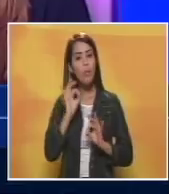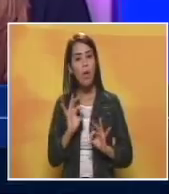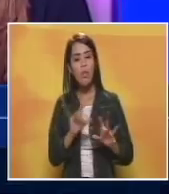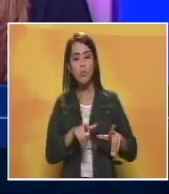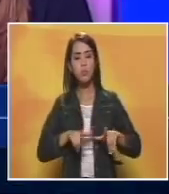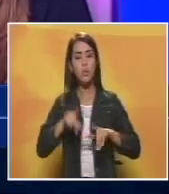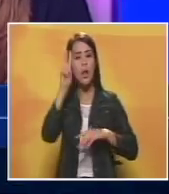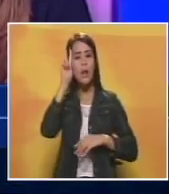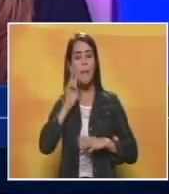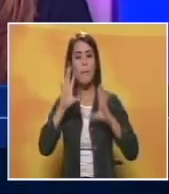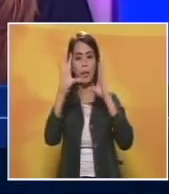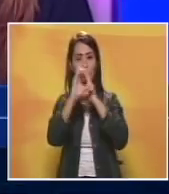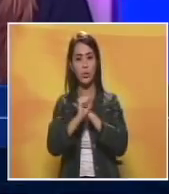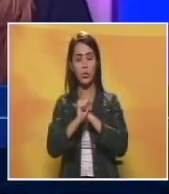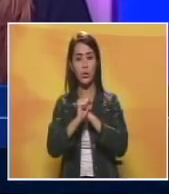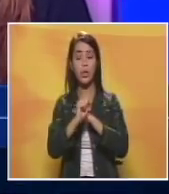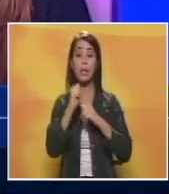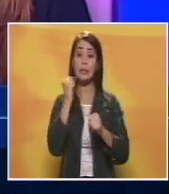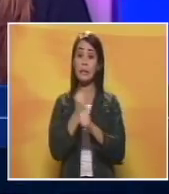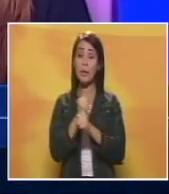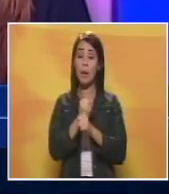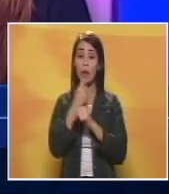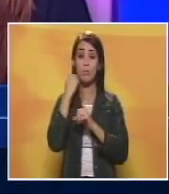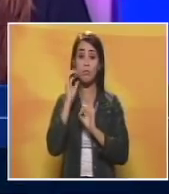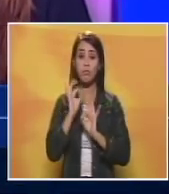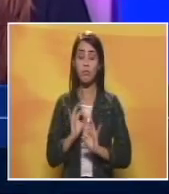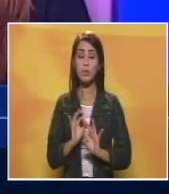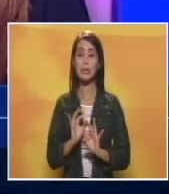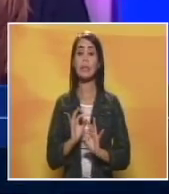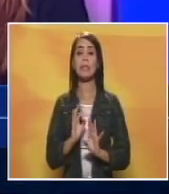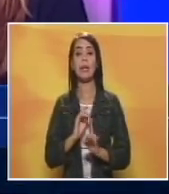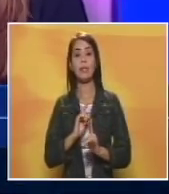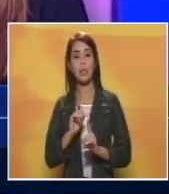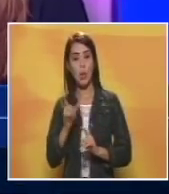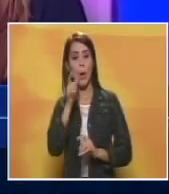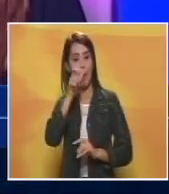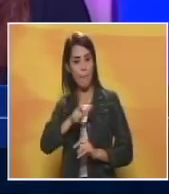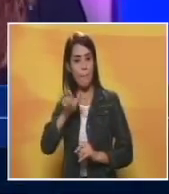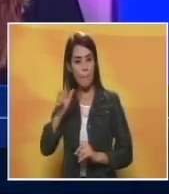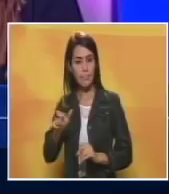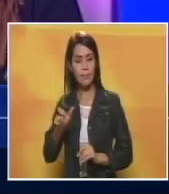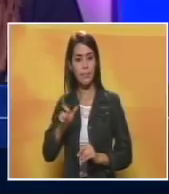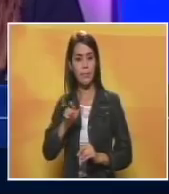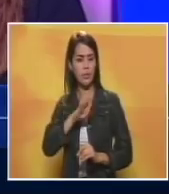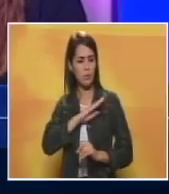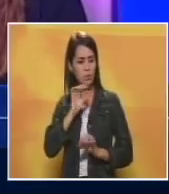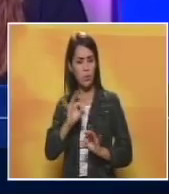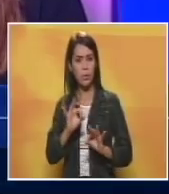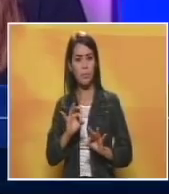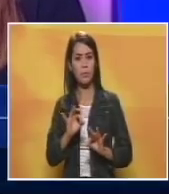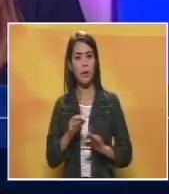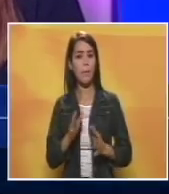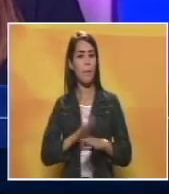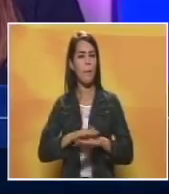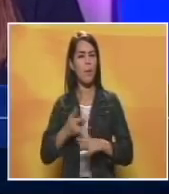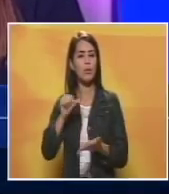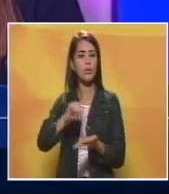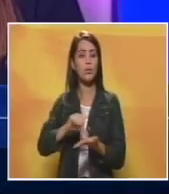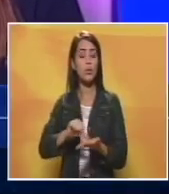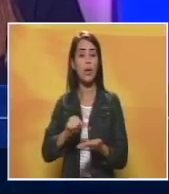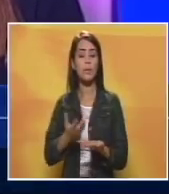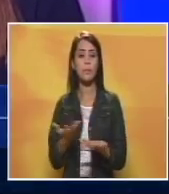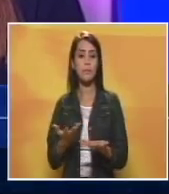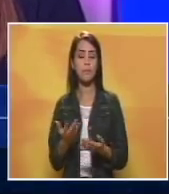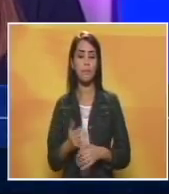de limpieza nocturna, trabajando directamente con nuestra gente que apuesta pues porque la ciudad se convierta en lo